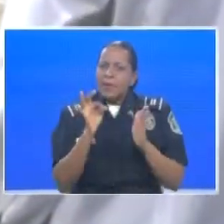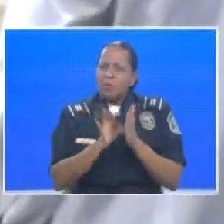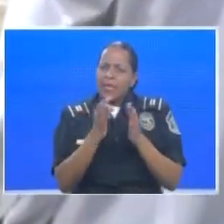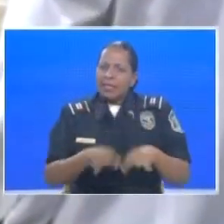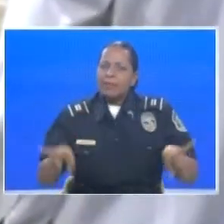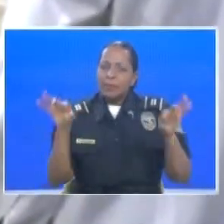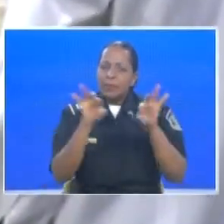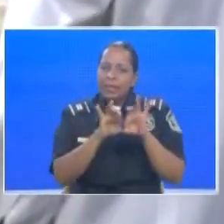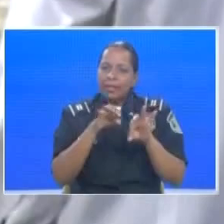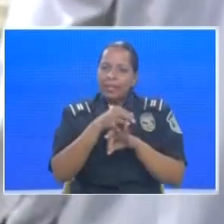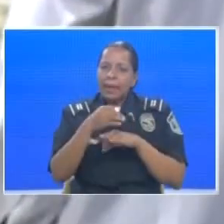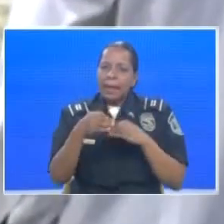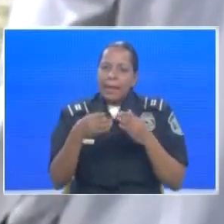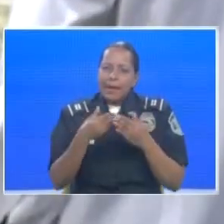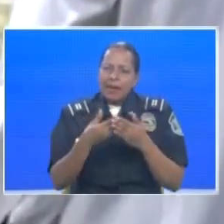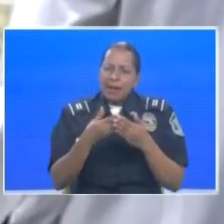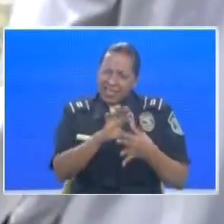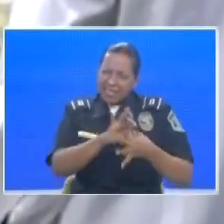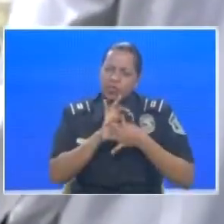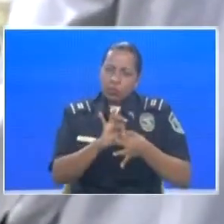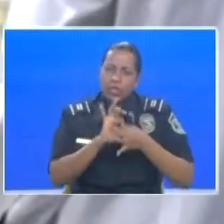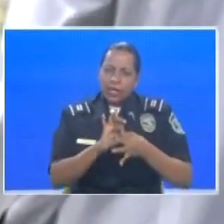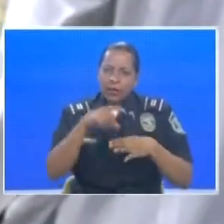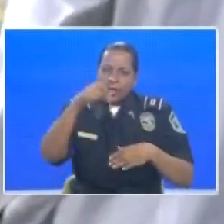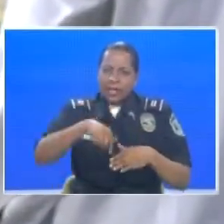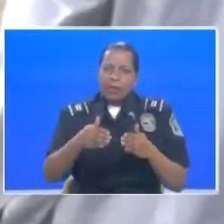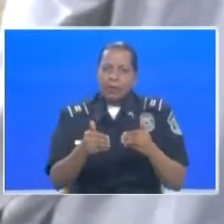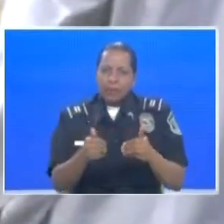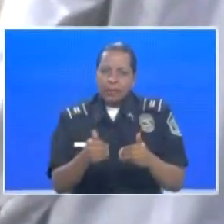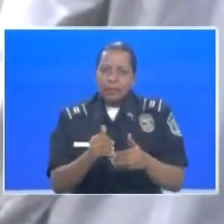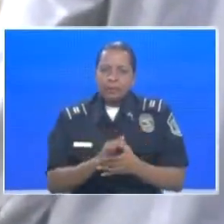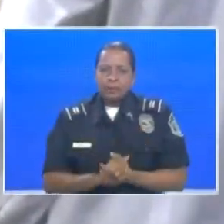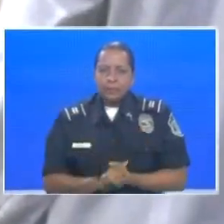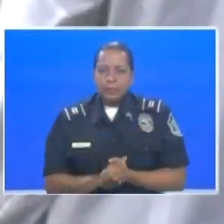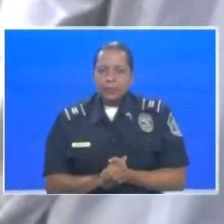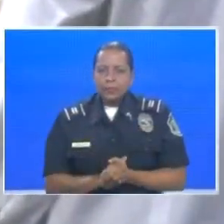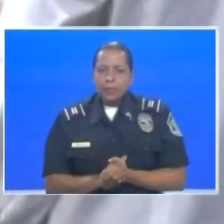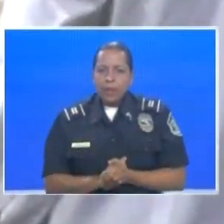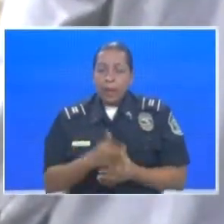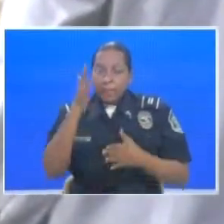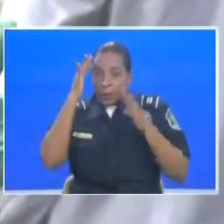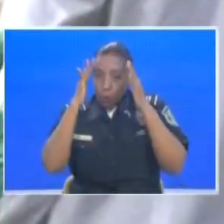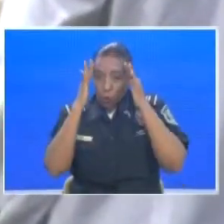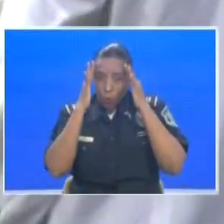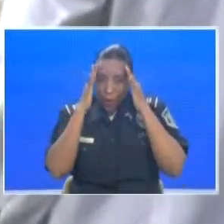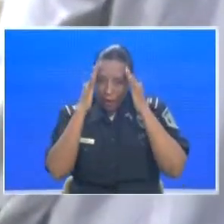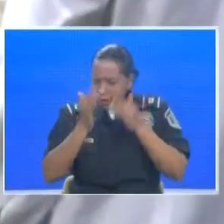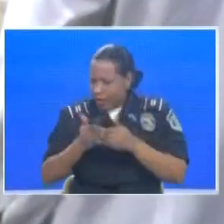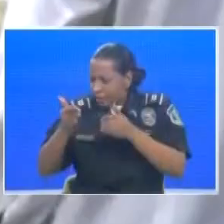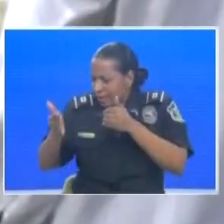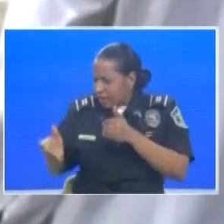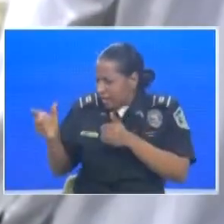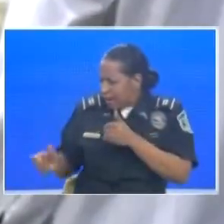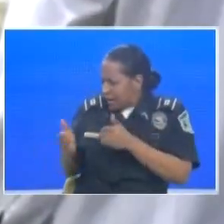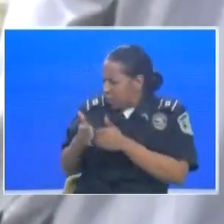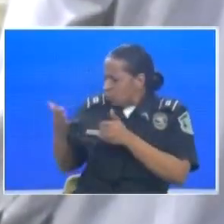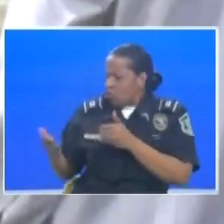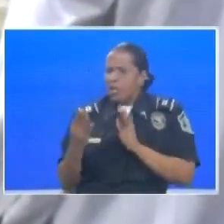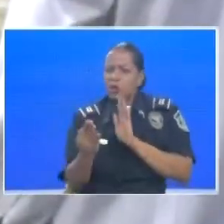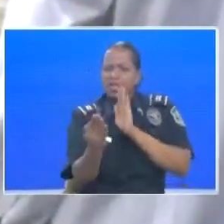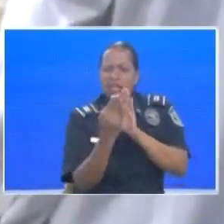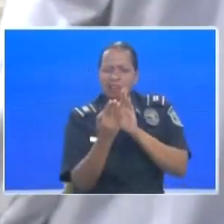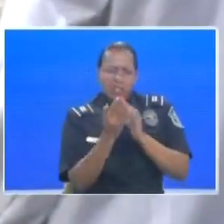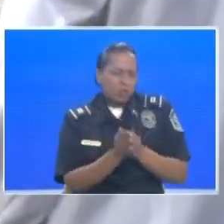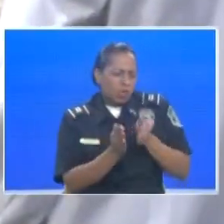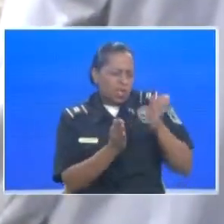crucial, es importante ser solidario. Ser solidario, preocuparnos del que está al lado de nosotros, del que está enfrente, de los que están